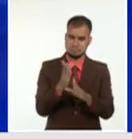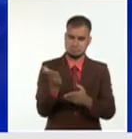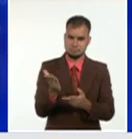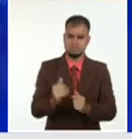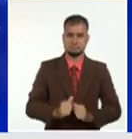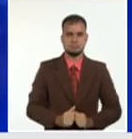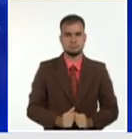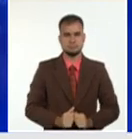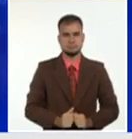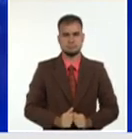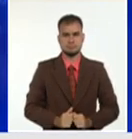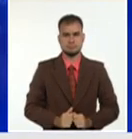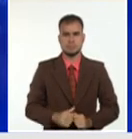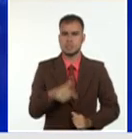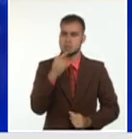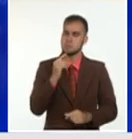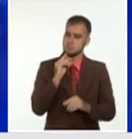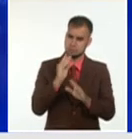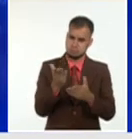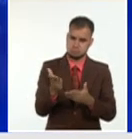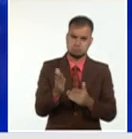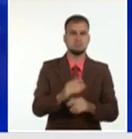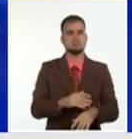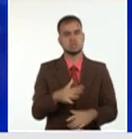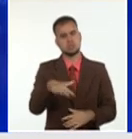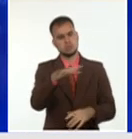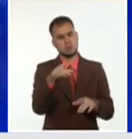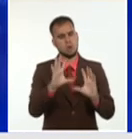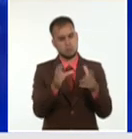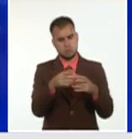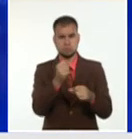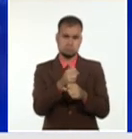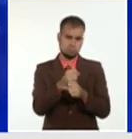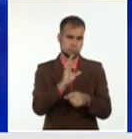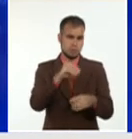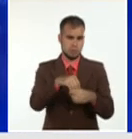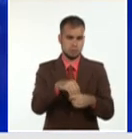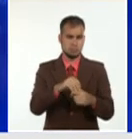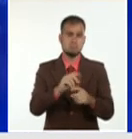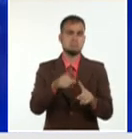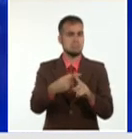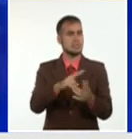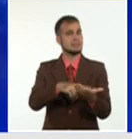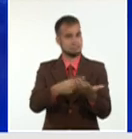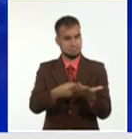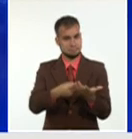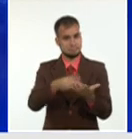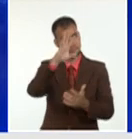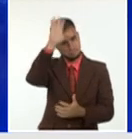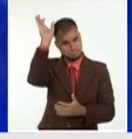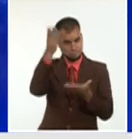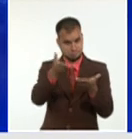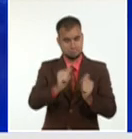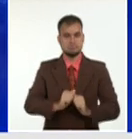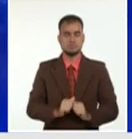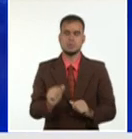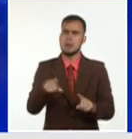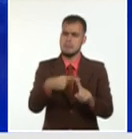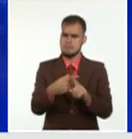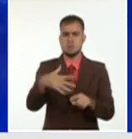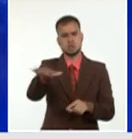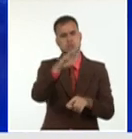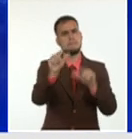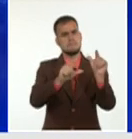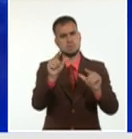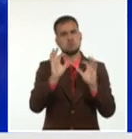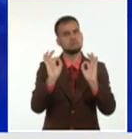Gisela, a ti, a todo el equipo que nos acompaña, a Leonel y a todas las personas que escuchan la información